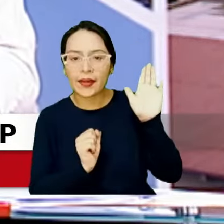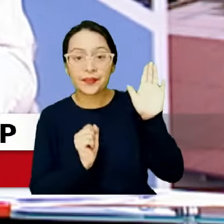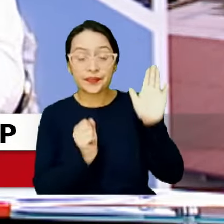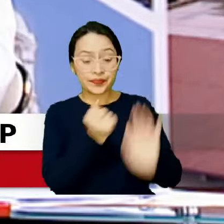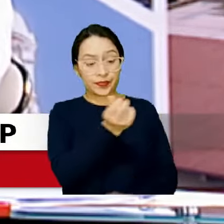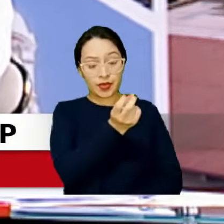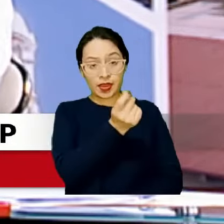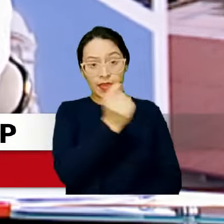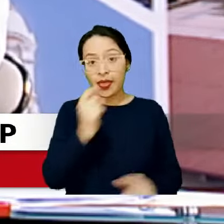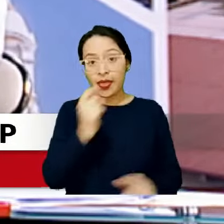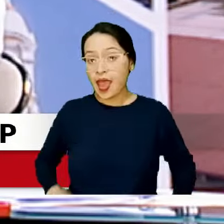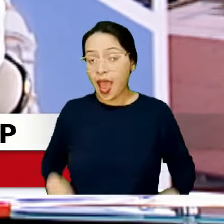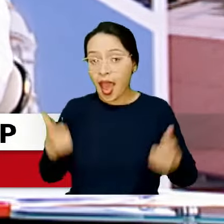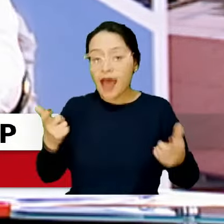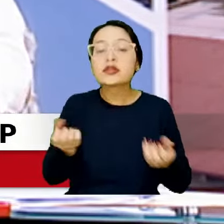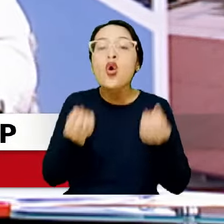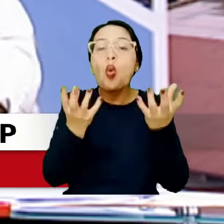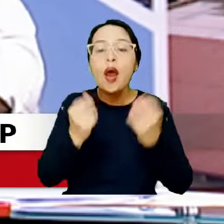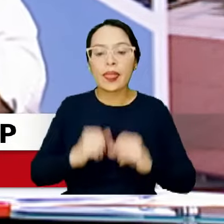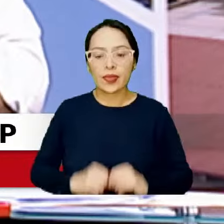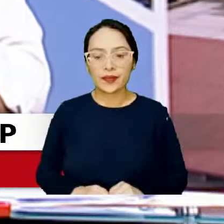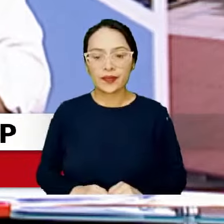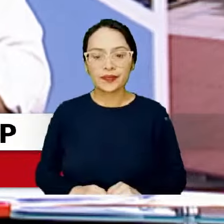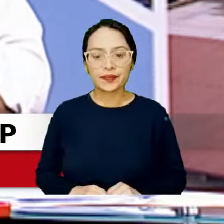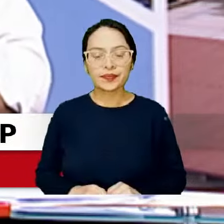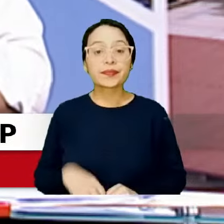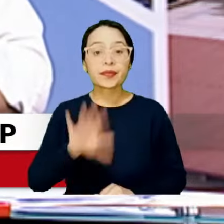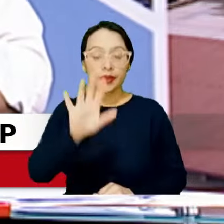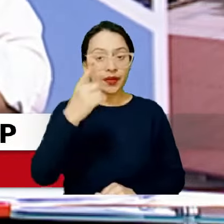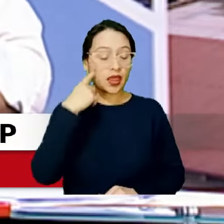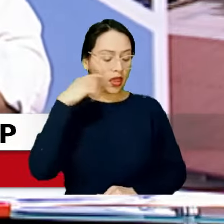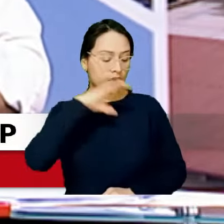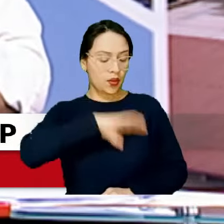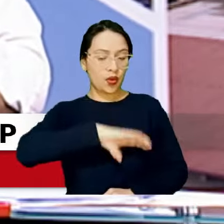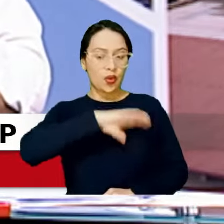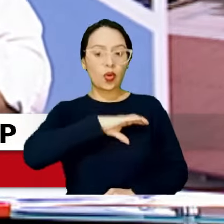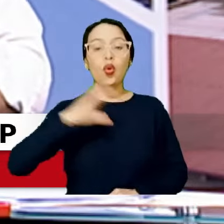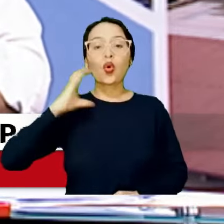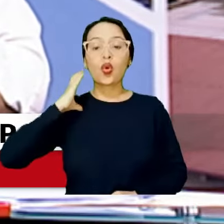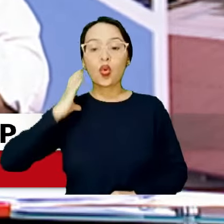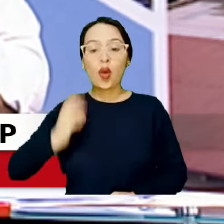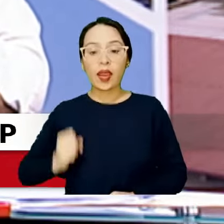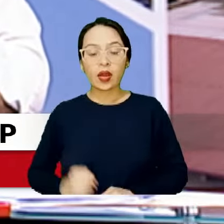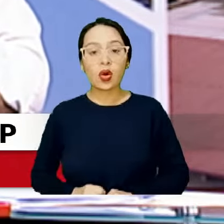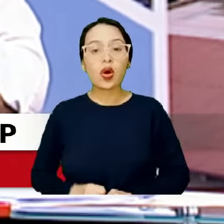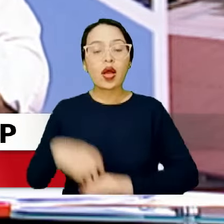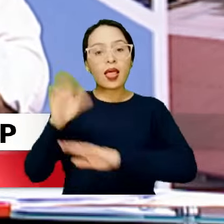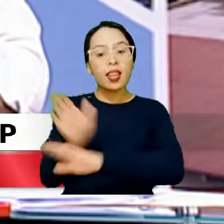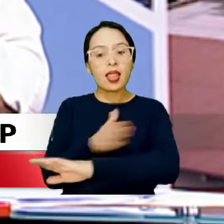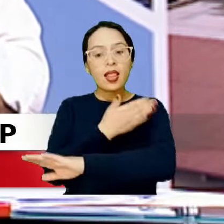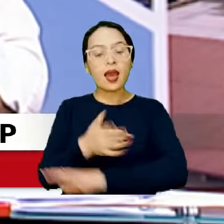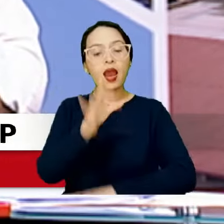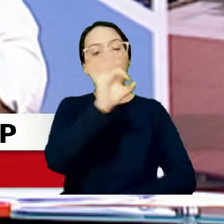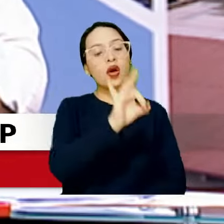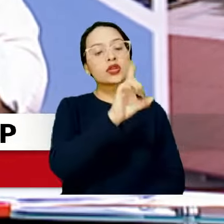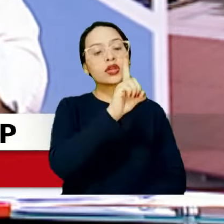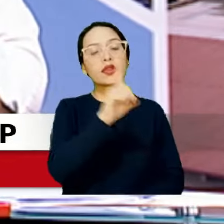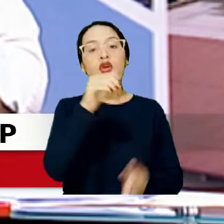que está ocurriendo aquí. En conciertos, solo el municipio de Cuenca. Concierto $81,000, concierto $166,000,